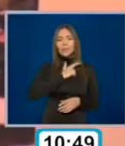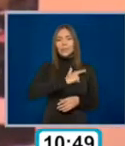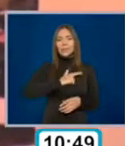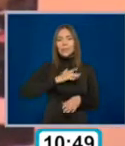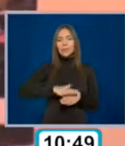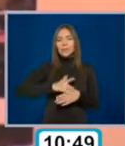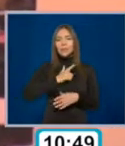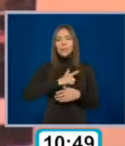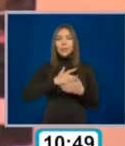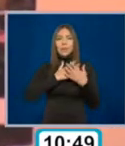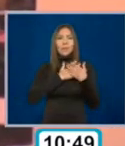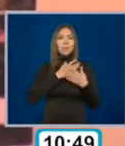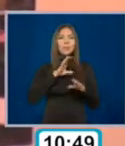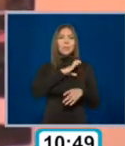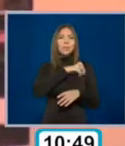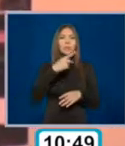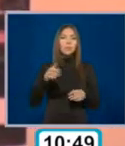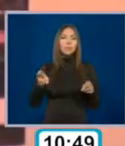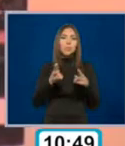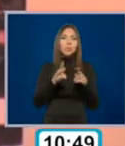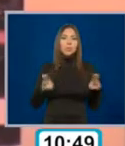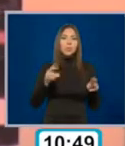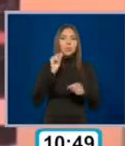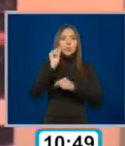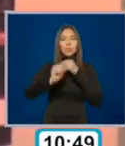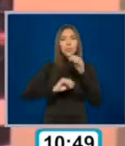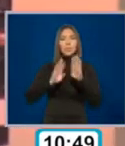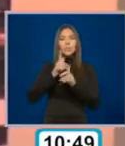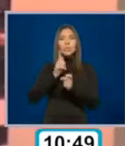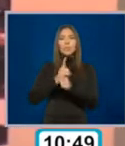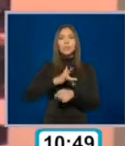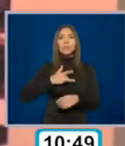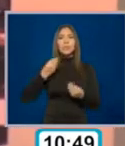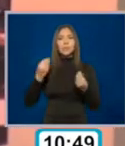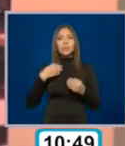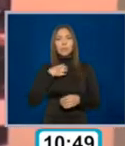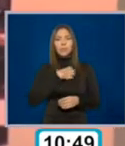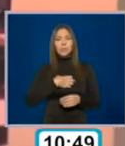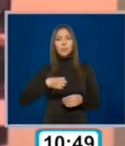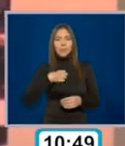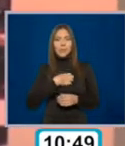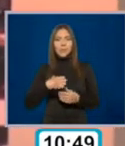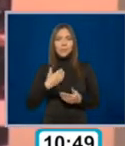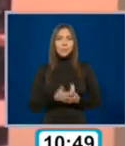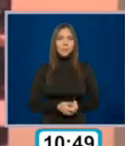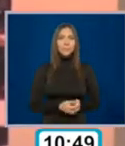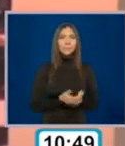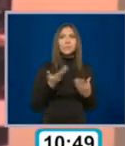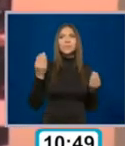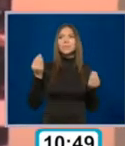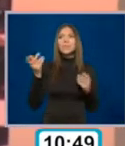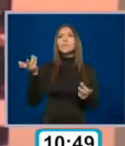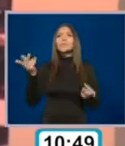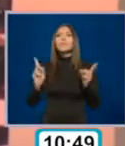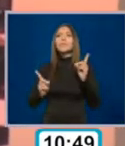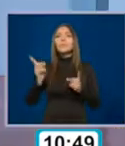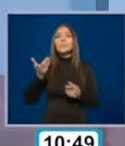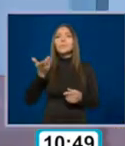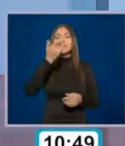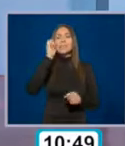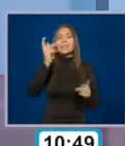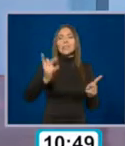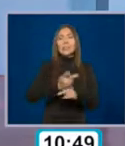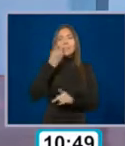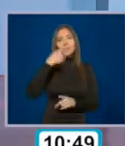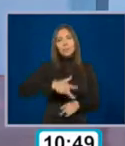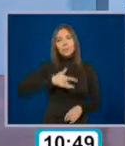vida, así que estoy descubriéndola y súper contento y con mucha intriga, ¿no? Así que súper feliz. Y este